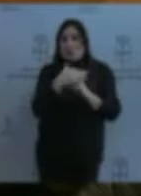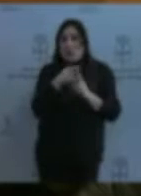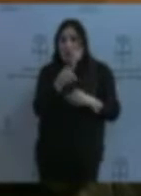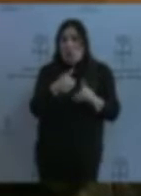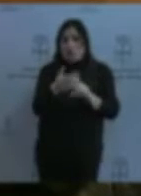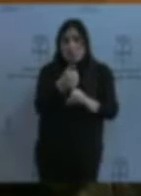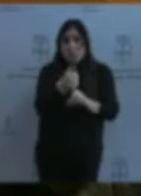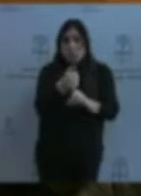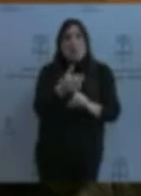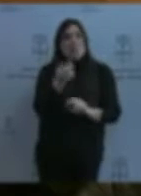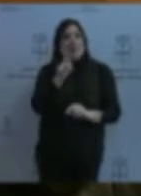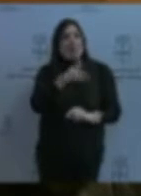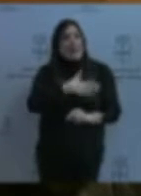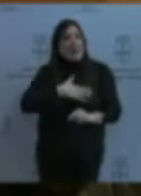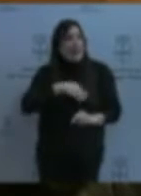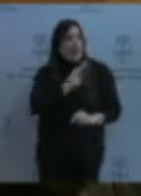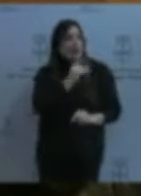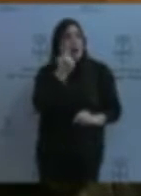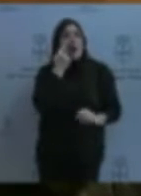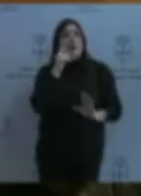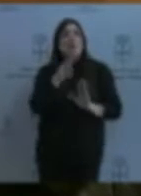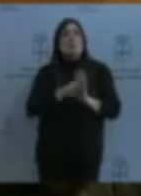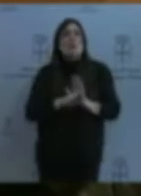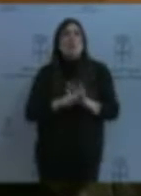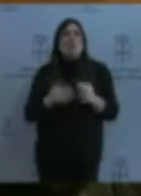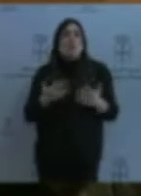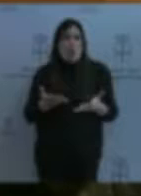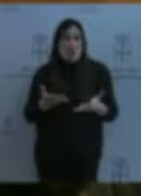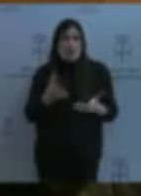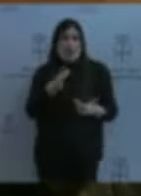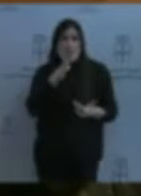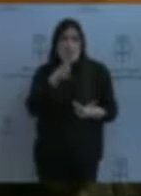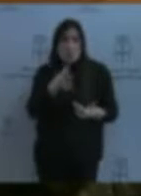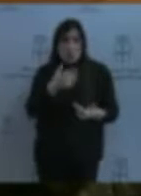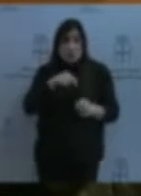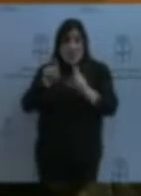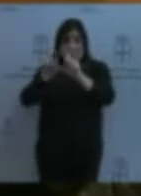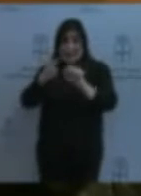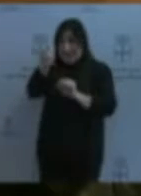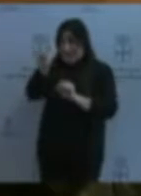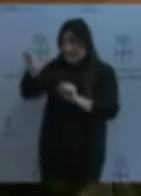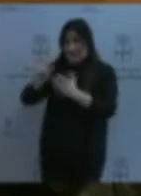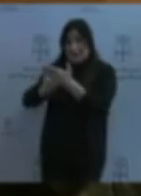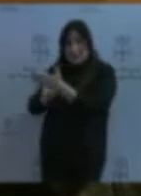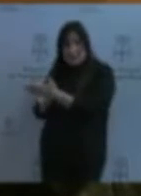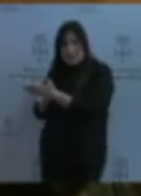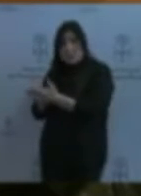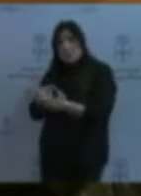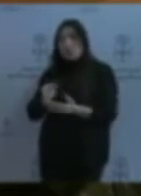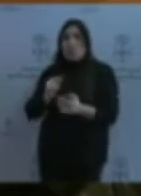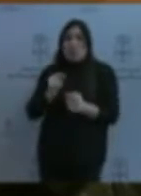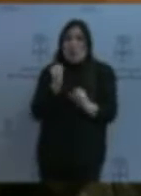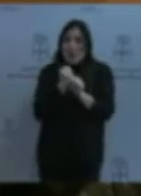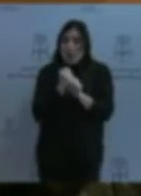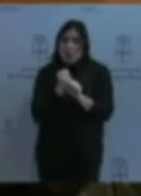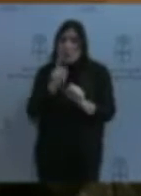a llevar a cabo para que no nos encontremos contratando empresas que realizan trabajos que al mes ya no sirven porque están mal hechos. Entonces,